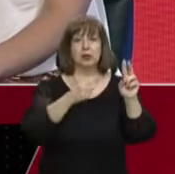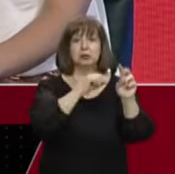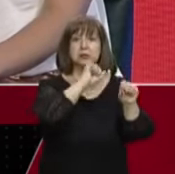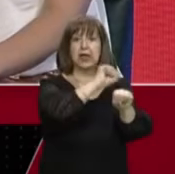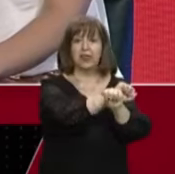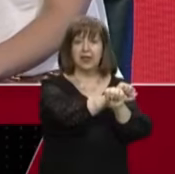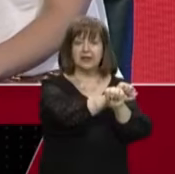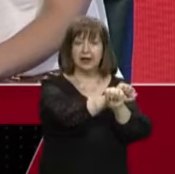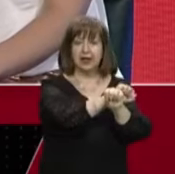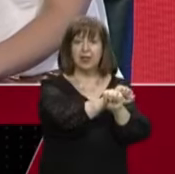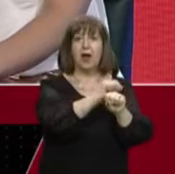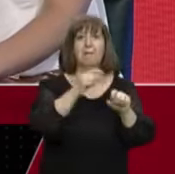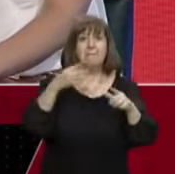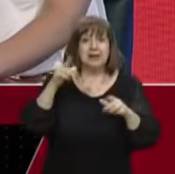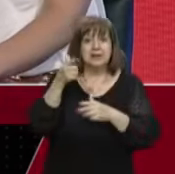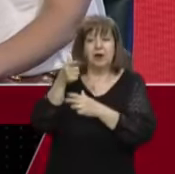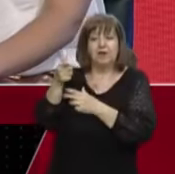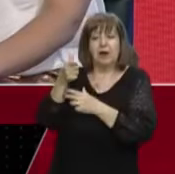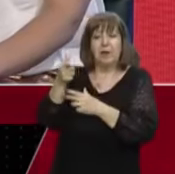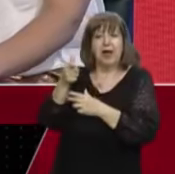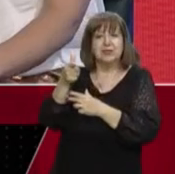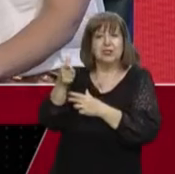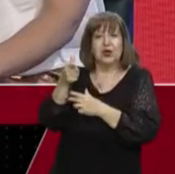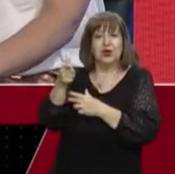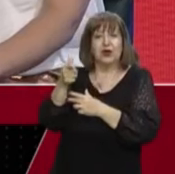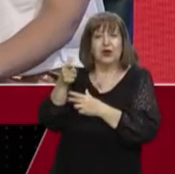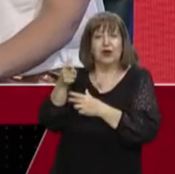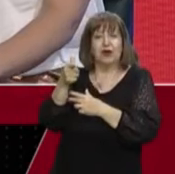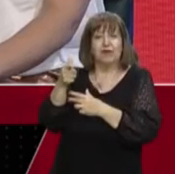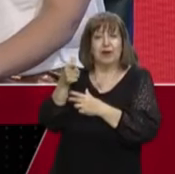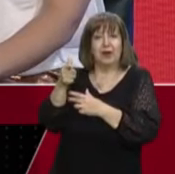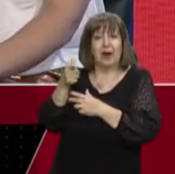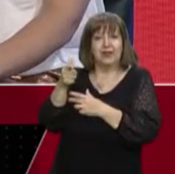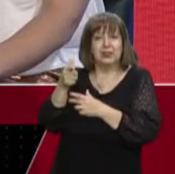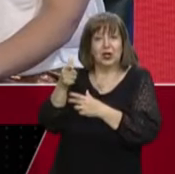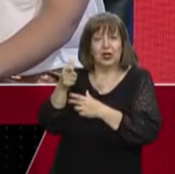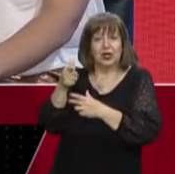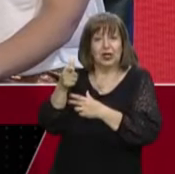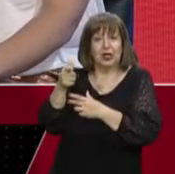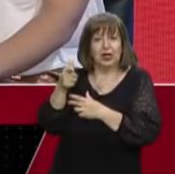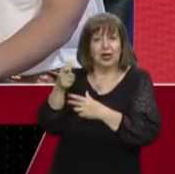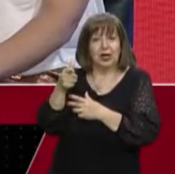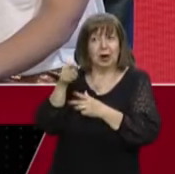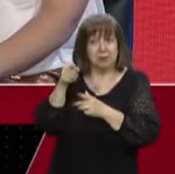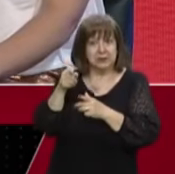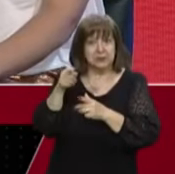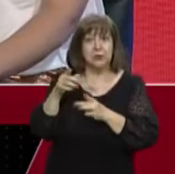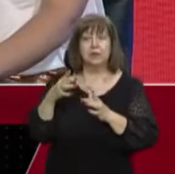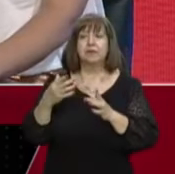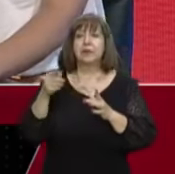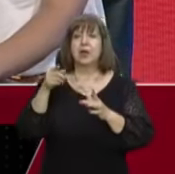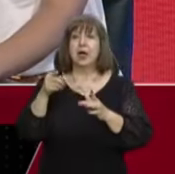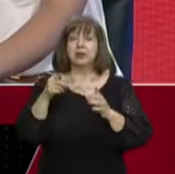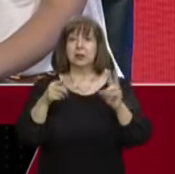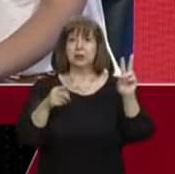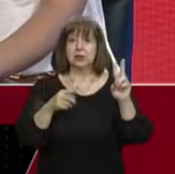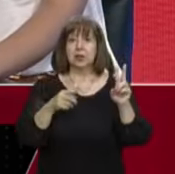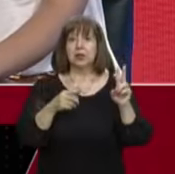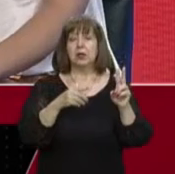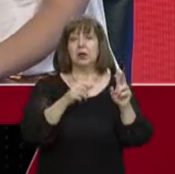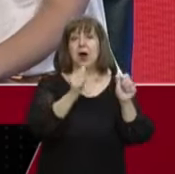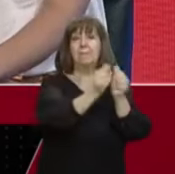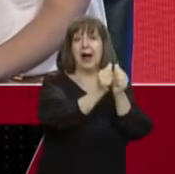mayores, estos dos adultos, que no vamos a decir sus Claro nombres que no. porque hay menores, obviamente, y la justicia se ve